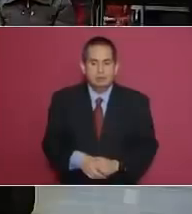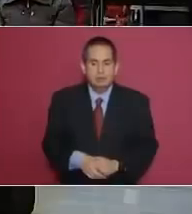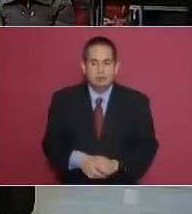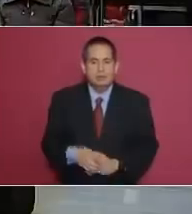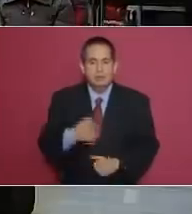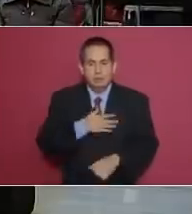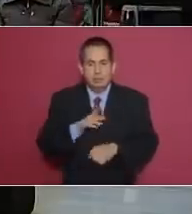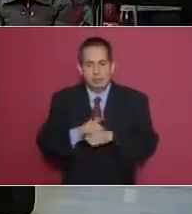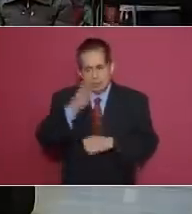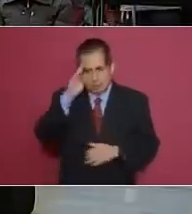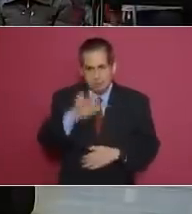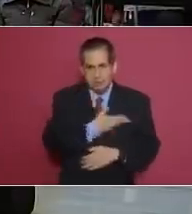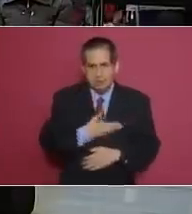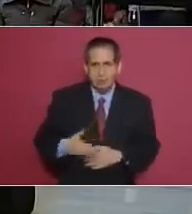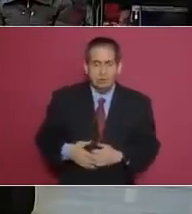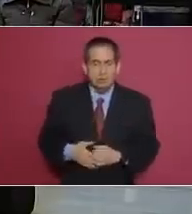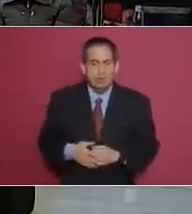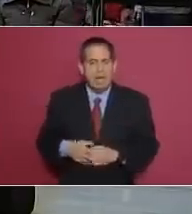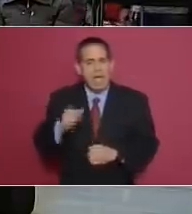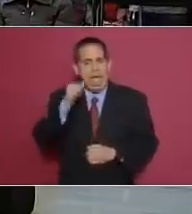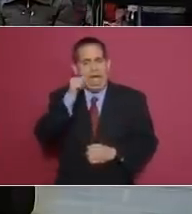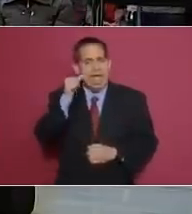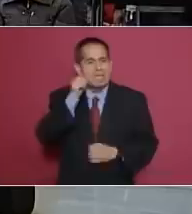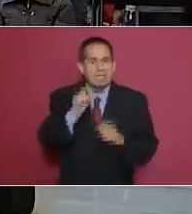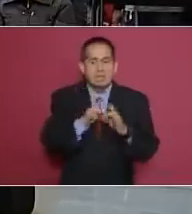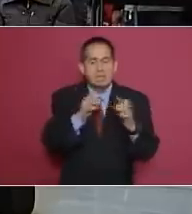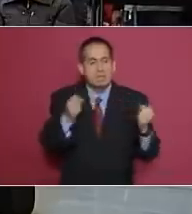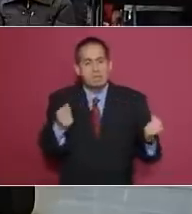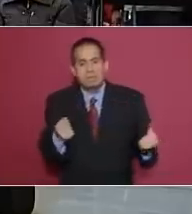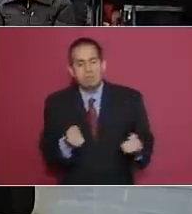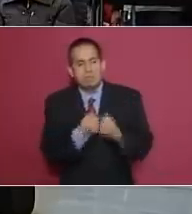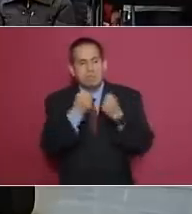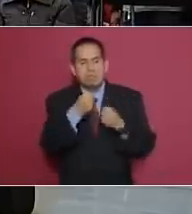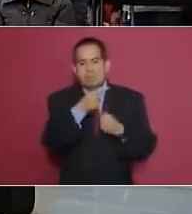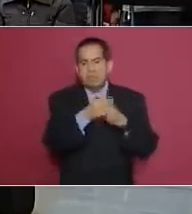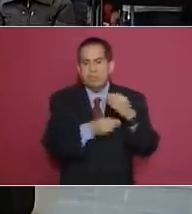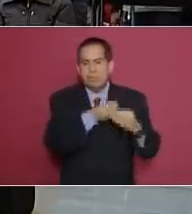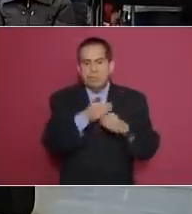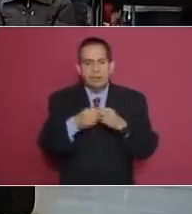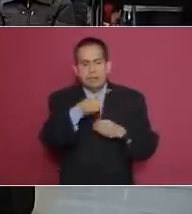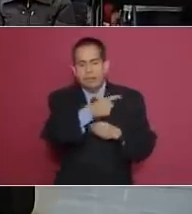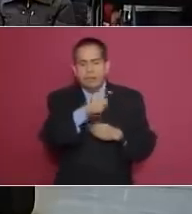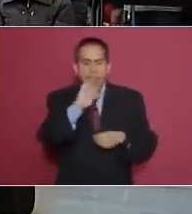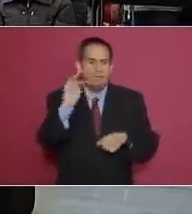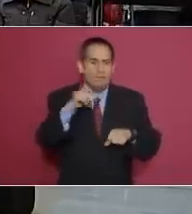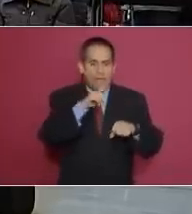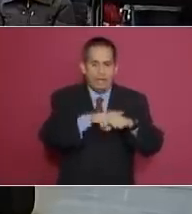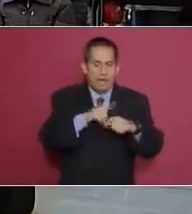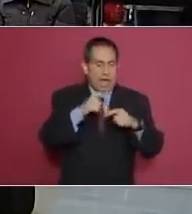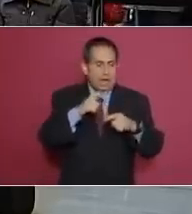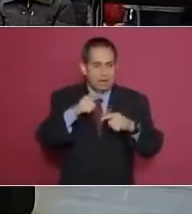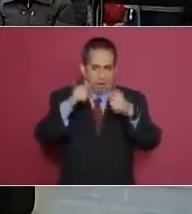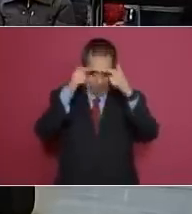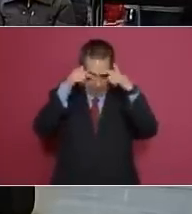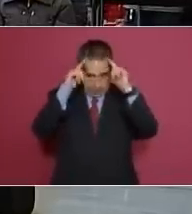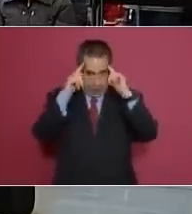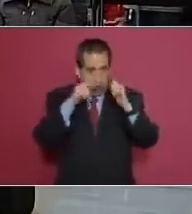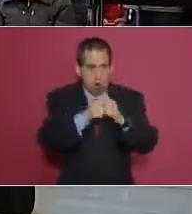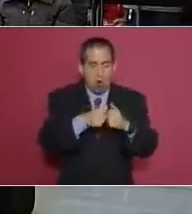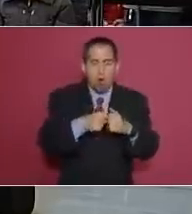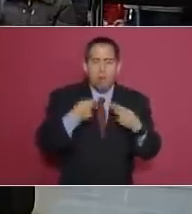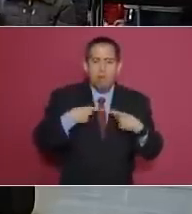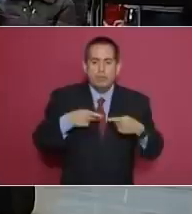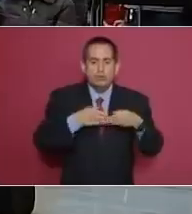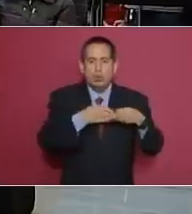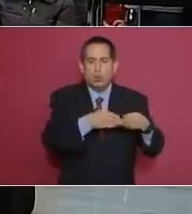Buenos días, señor presidente. Ayer se registró un enfrentamiento entre fuerzas federales y pescadores. Comentarle si